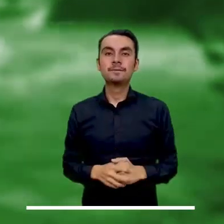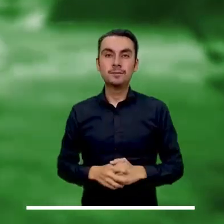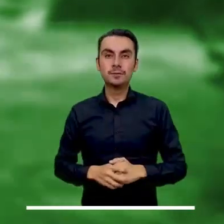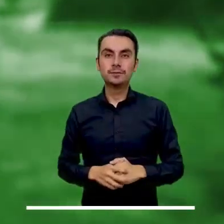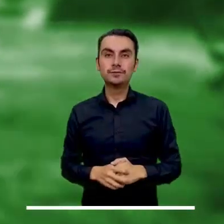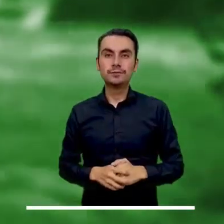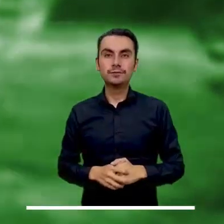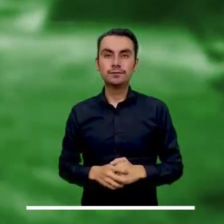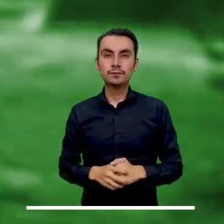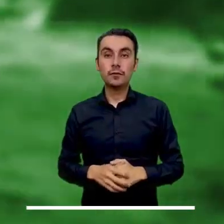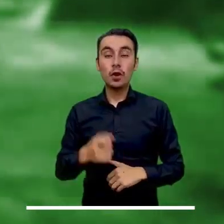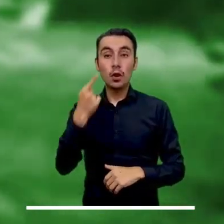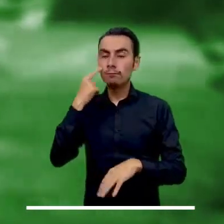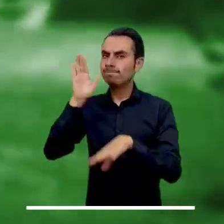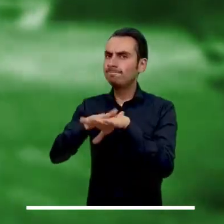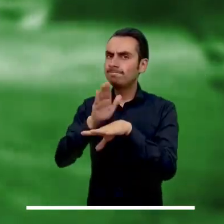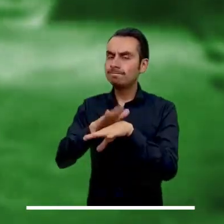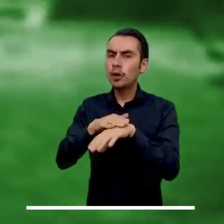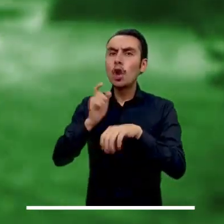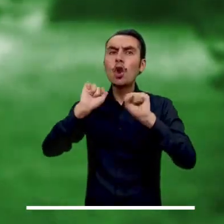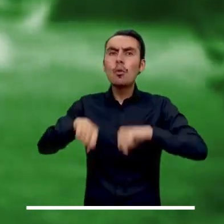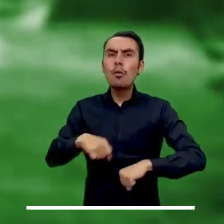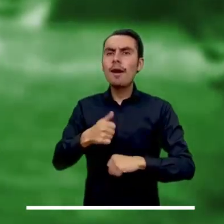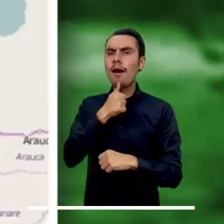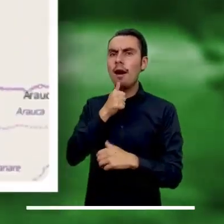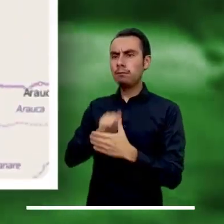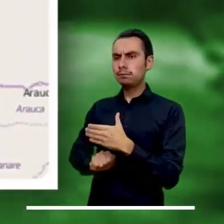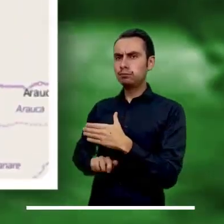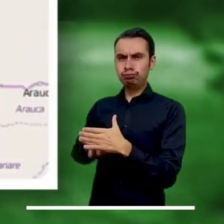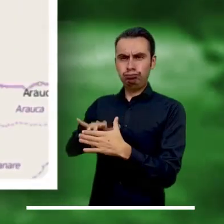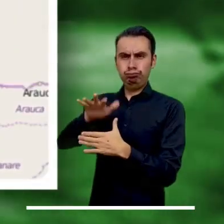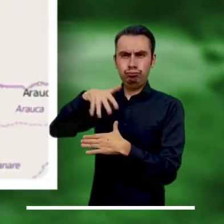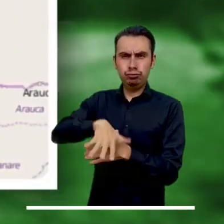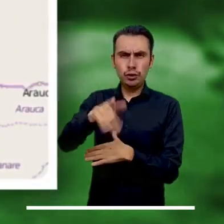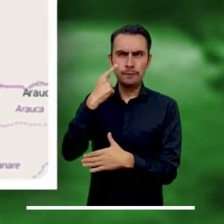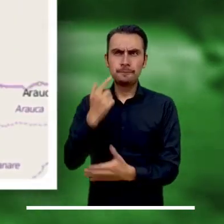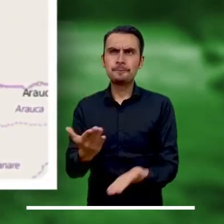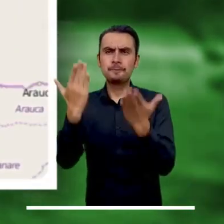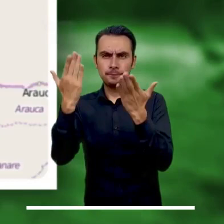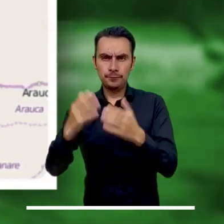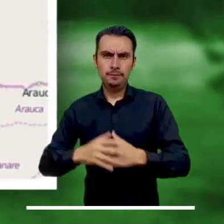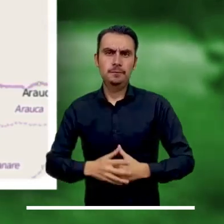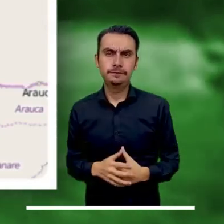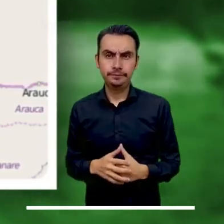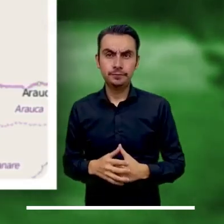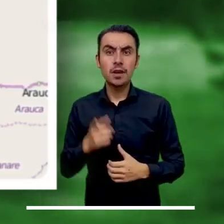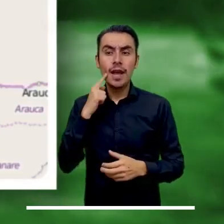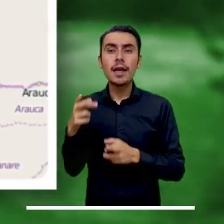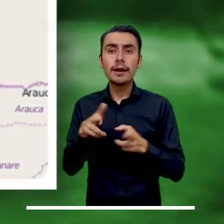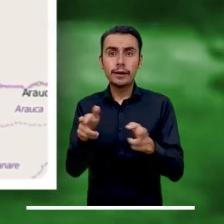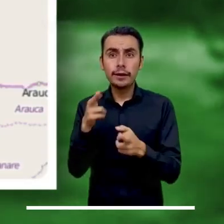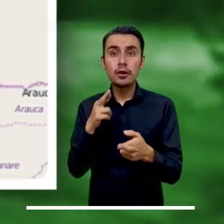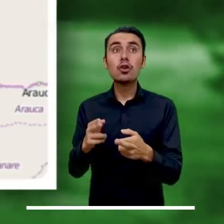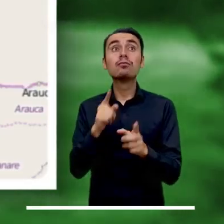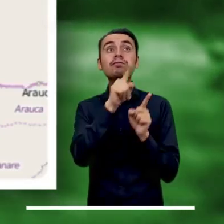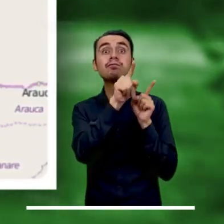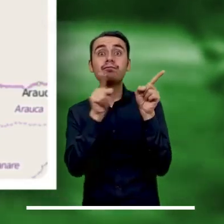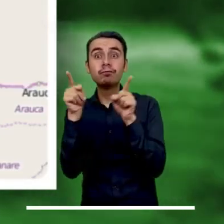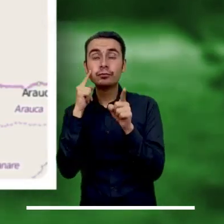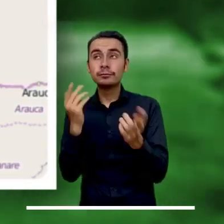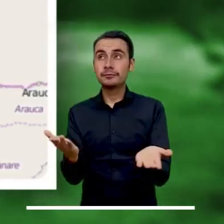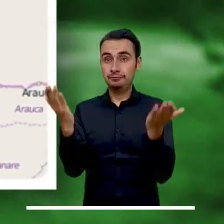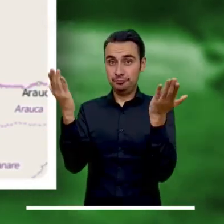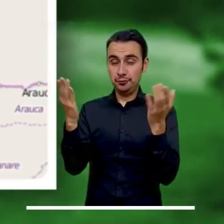En esta sección les presentamos las alertas más relevantes de la mañana. Persiste la alerta roja en Atlántico por los